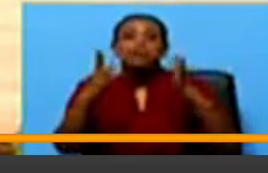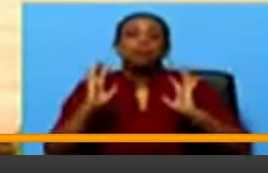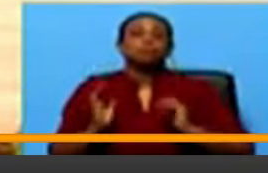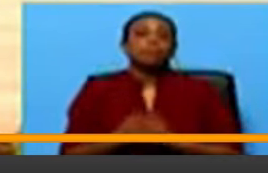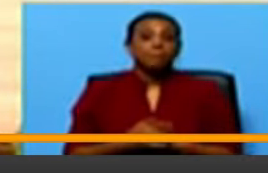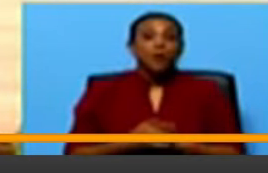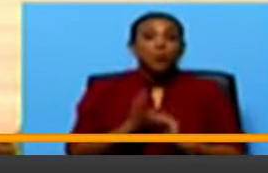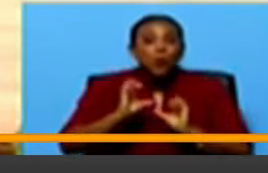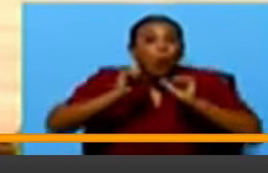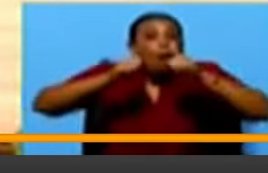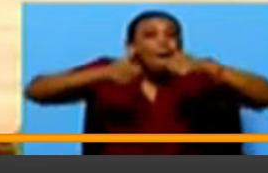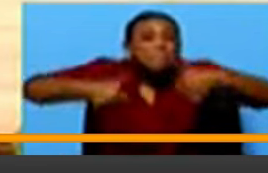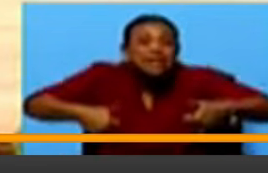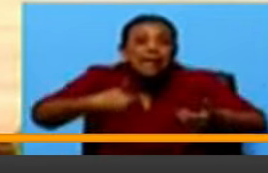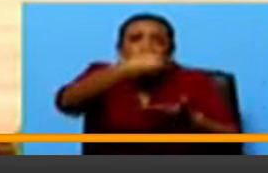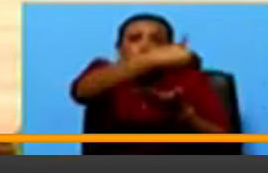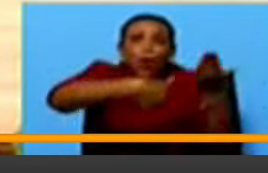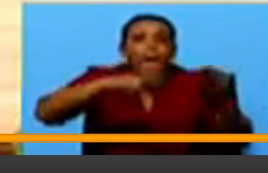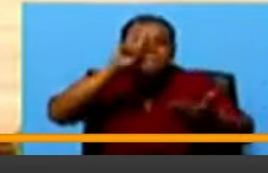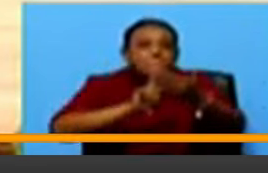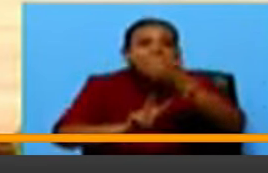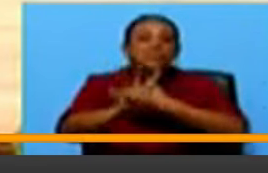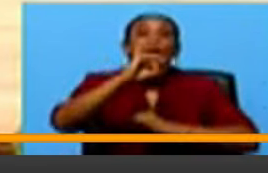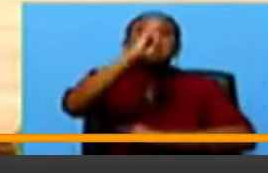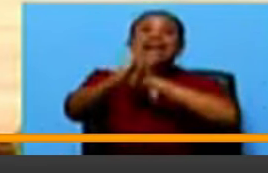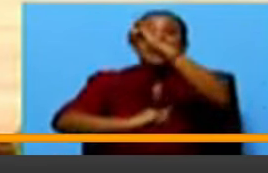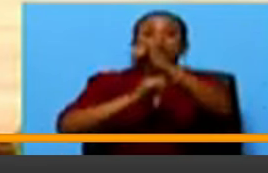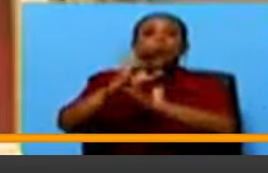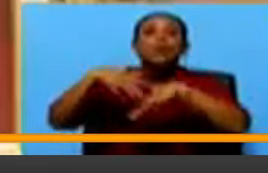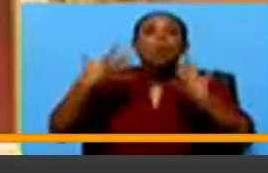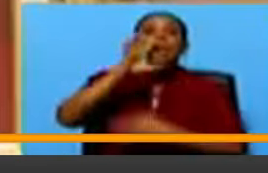Y cuando empezamos a revisar la visión internacional,